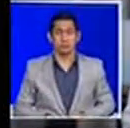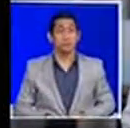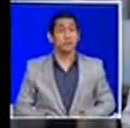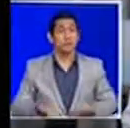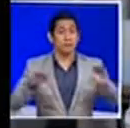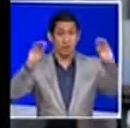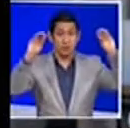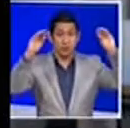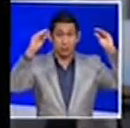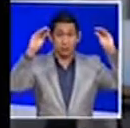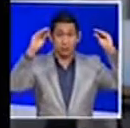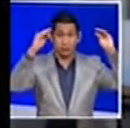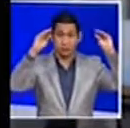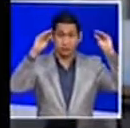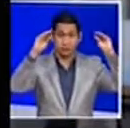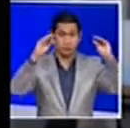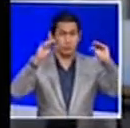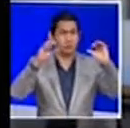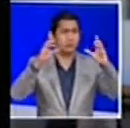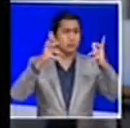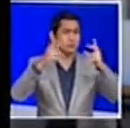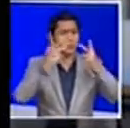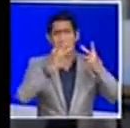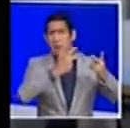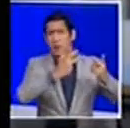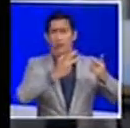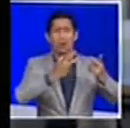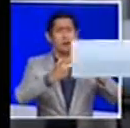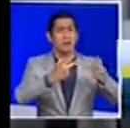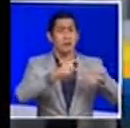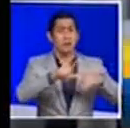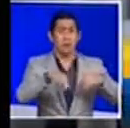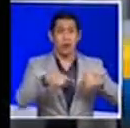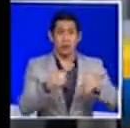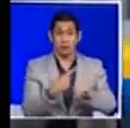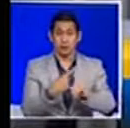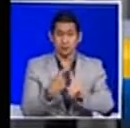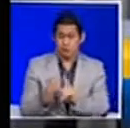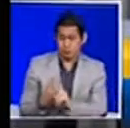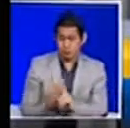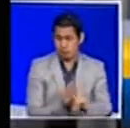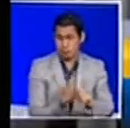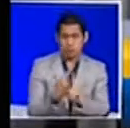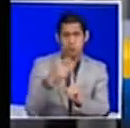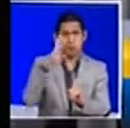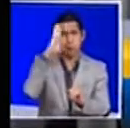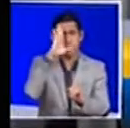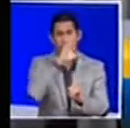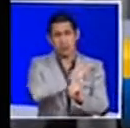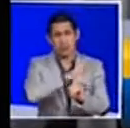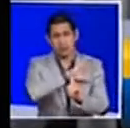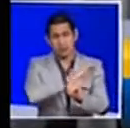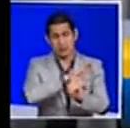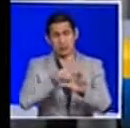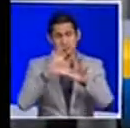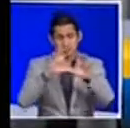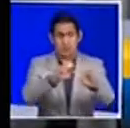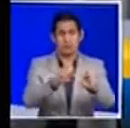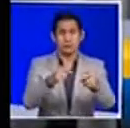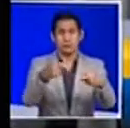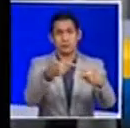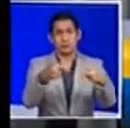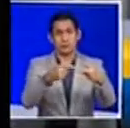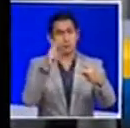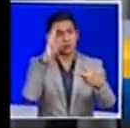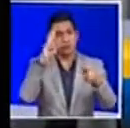Y el sistema de cámaras de Ojos de Águila captó los instantes de una persecución policial y posterior detención de dos hombres. El hecho se registró